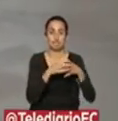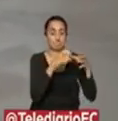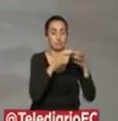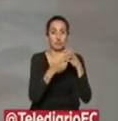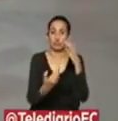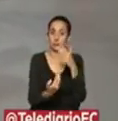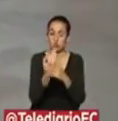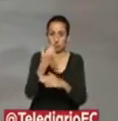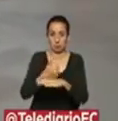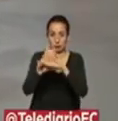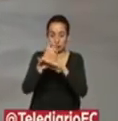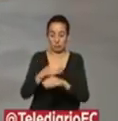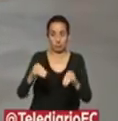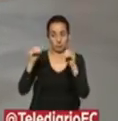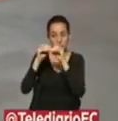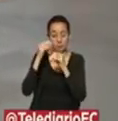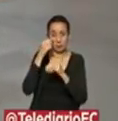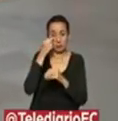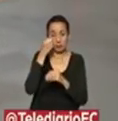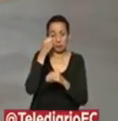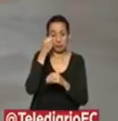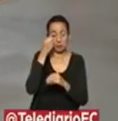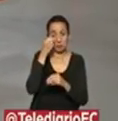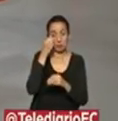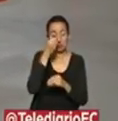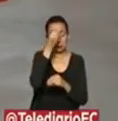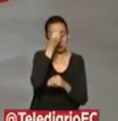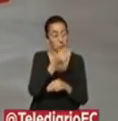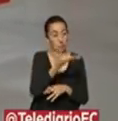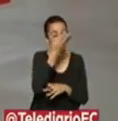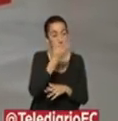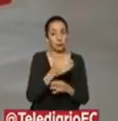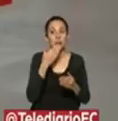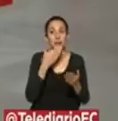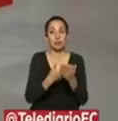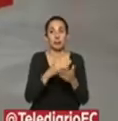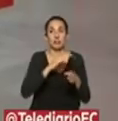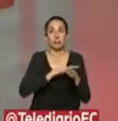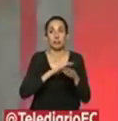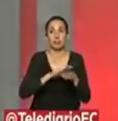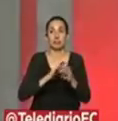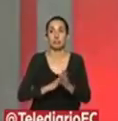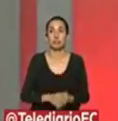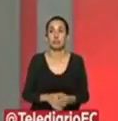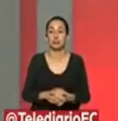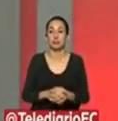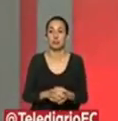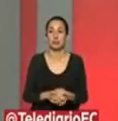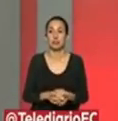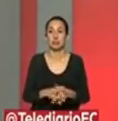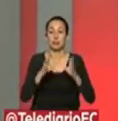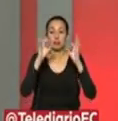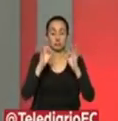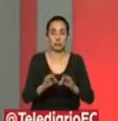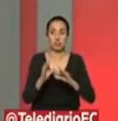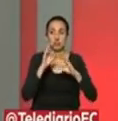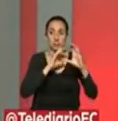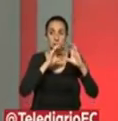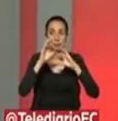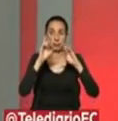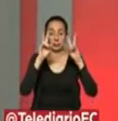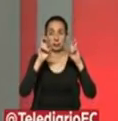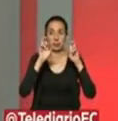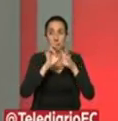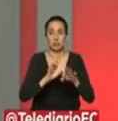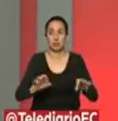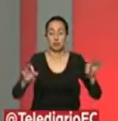una nueva mayoría en la Asamblea? Sofía, muy buenos días, gracias por la invitación. Y por supuesto, listo a conversar sobre los temas